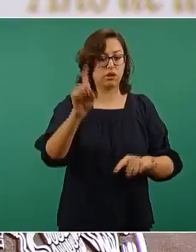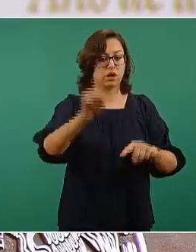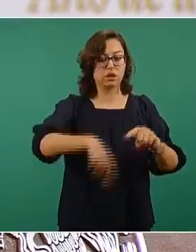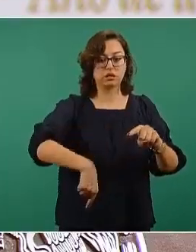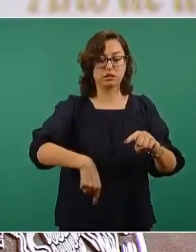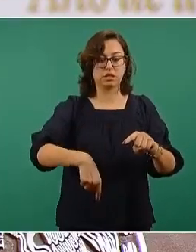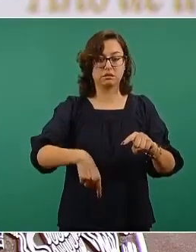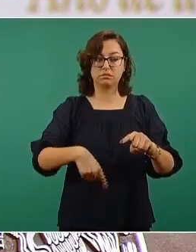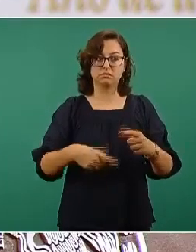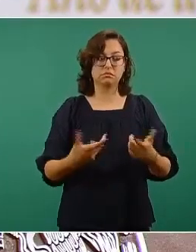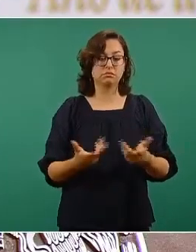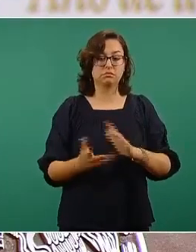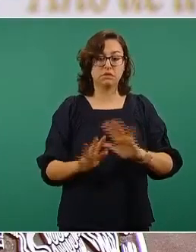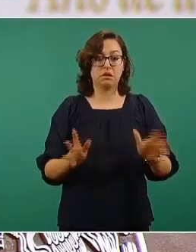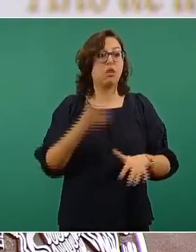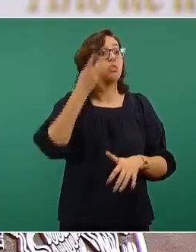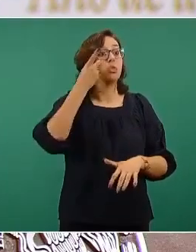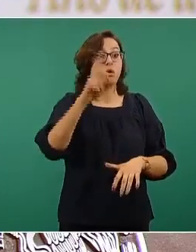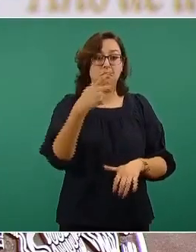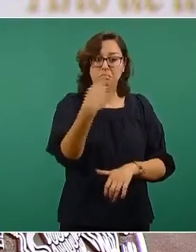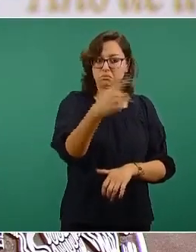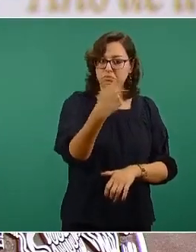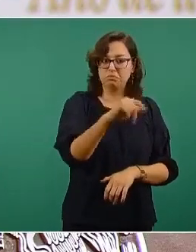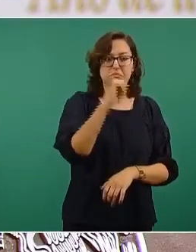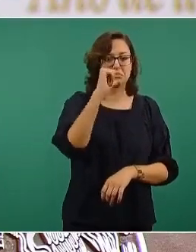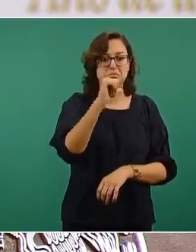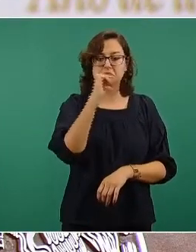son bienes ya públicos.